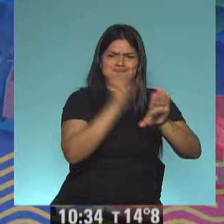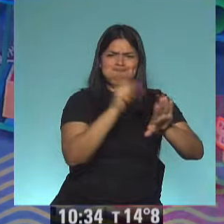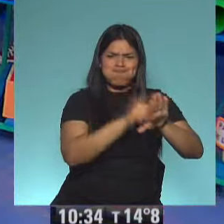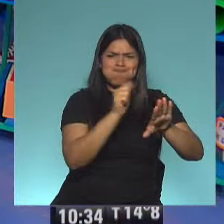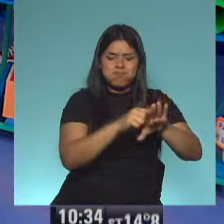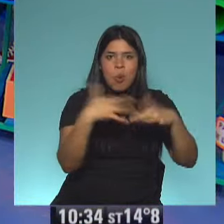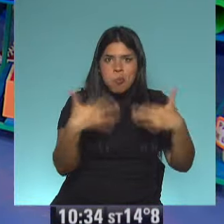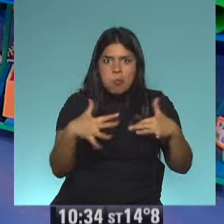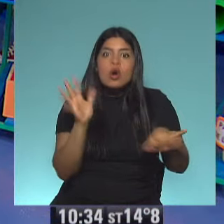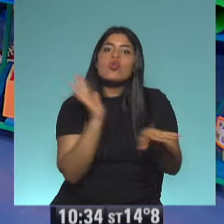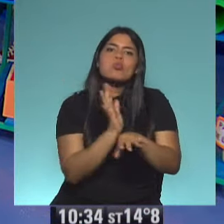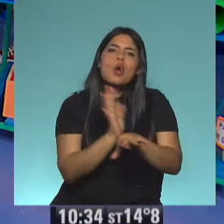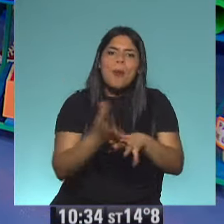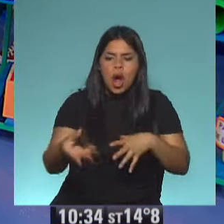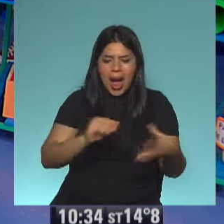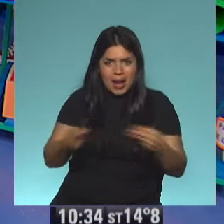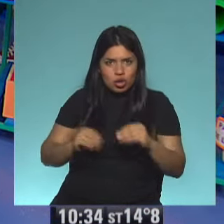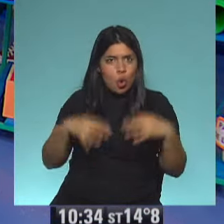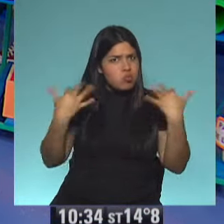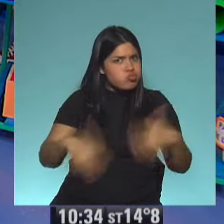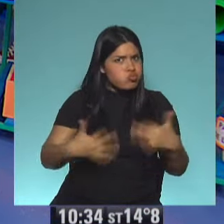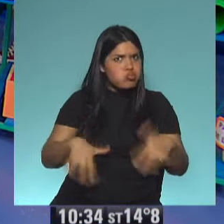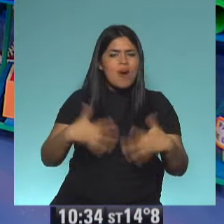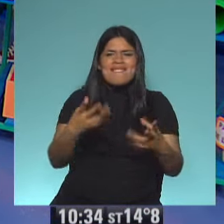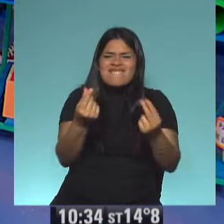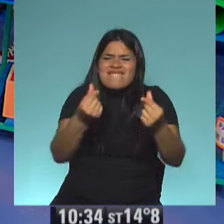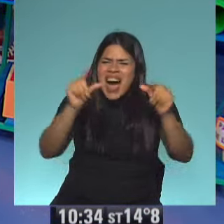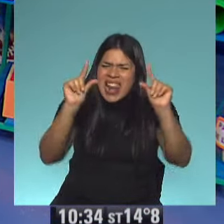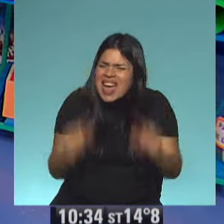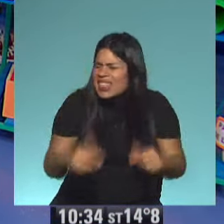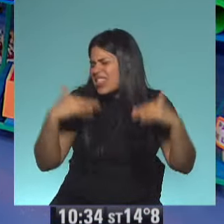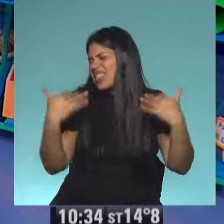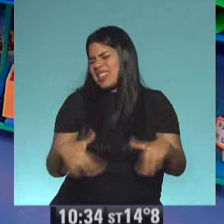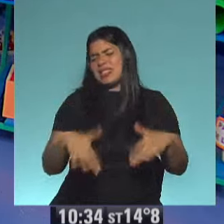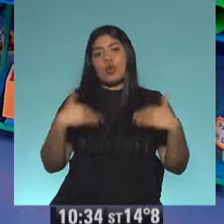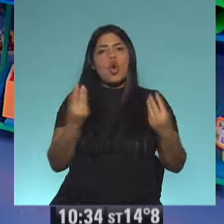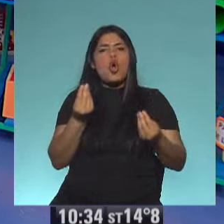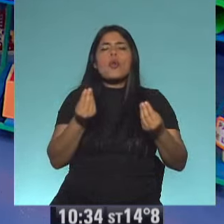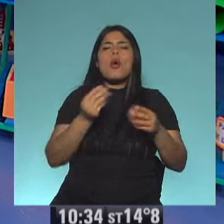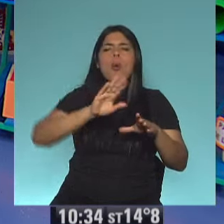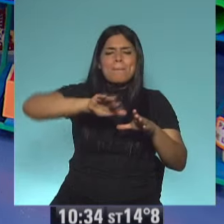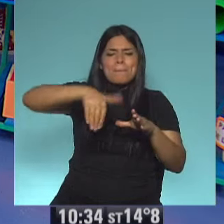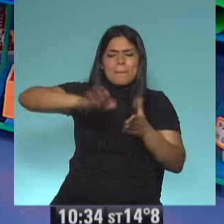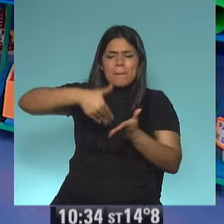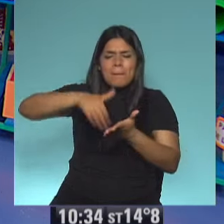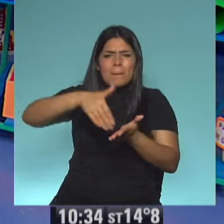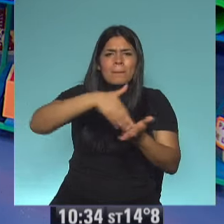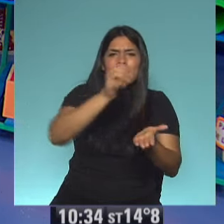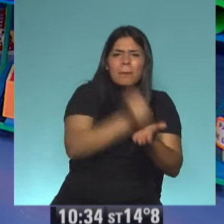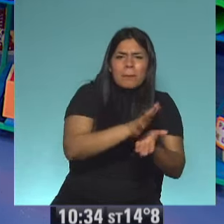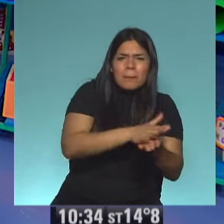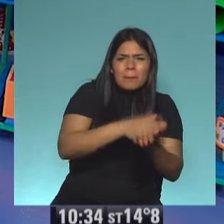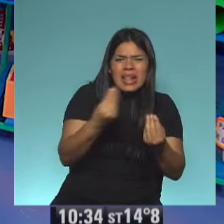fácil, es muy barato. El engrudo lo preparamos con harina y agua. Y una vez que está seca, todas esas capas,